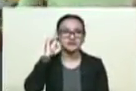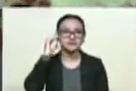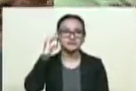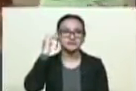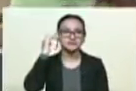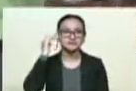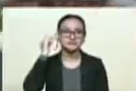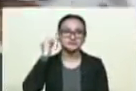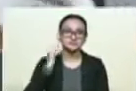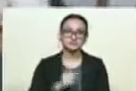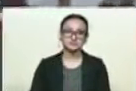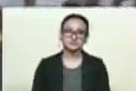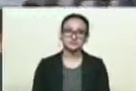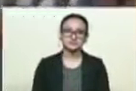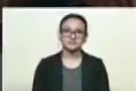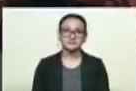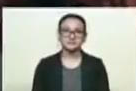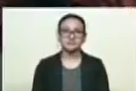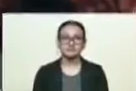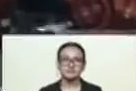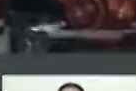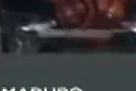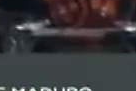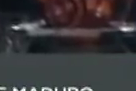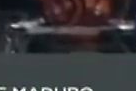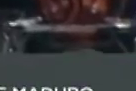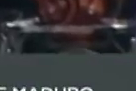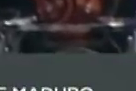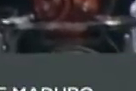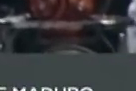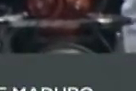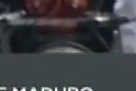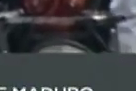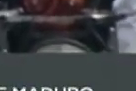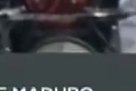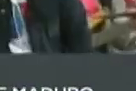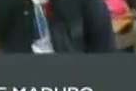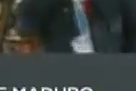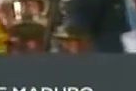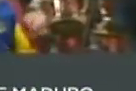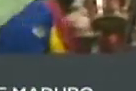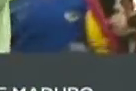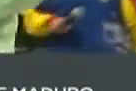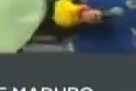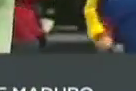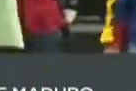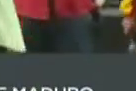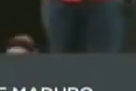Maduro, ya está el futuro y el pueblo manda con Maduro.